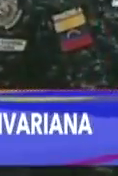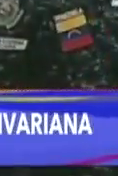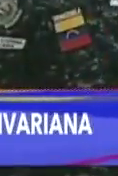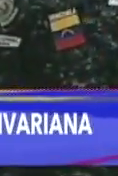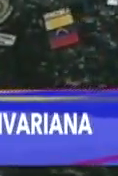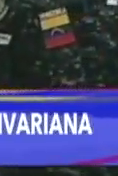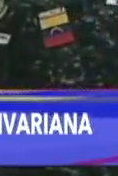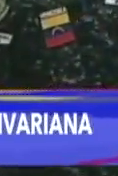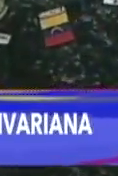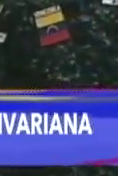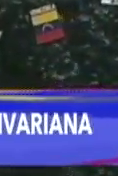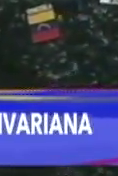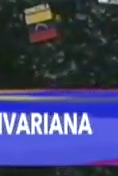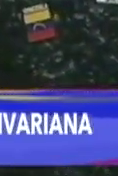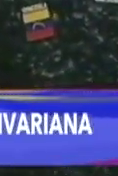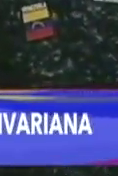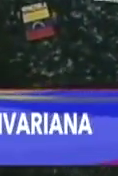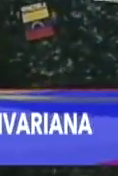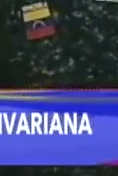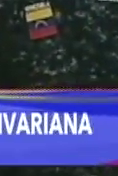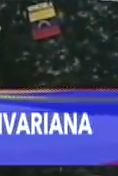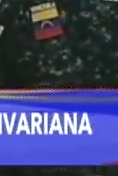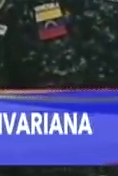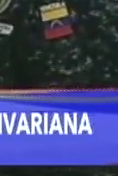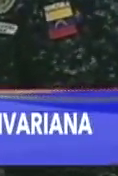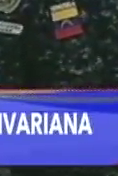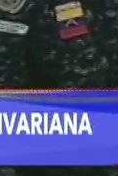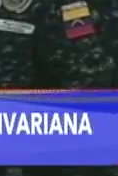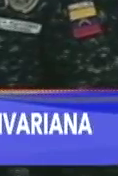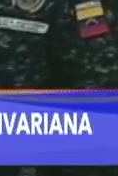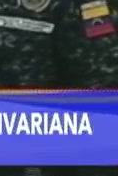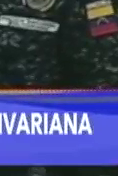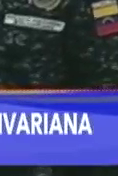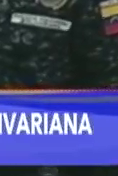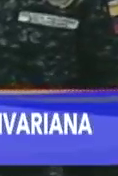Bolivariana, Hugo Chávez, acompañado por todos los presentes.